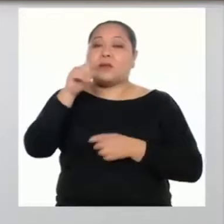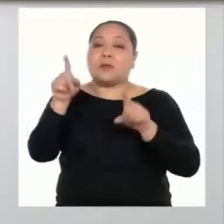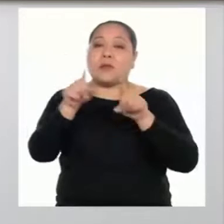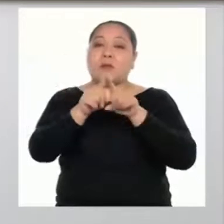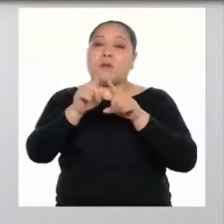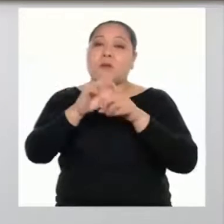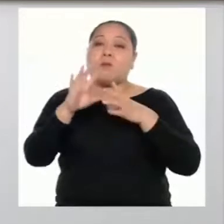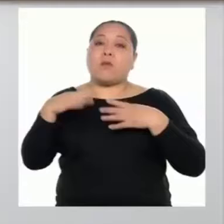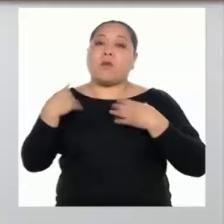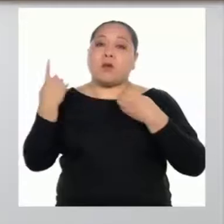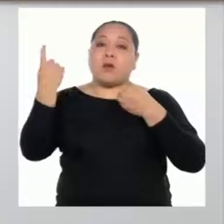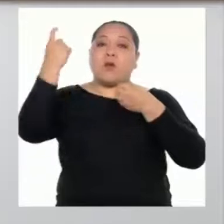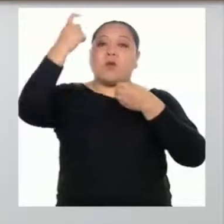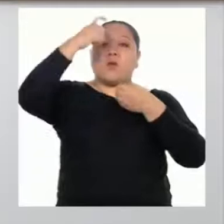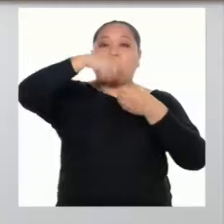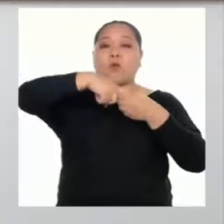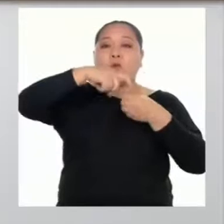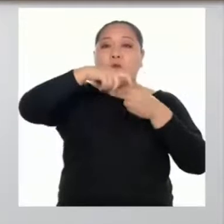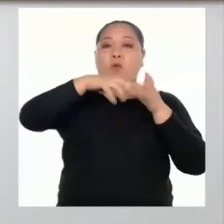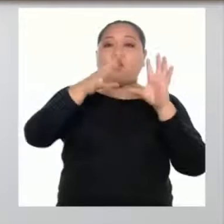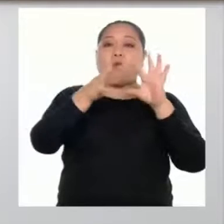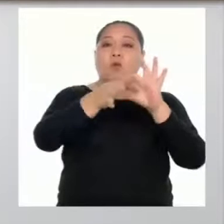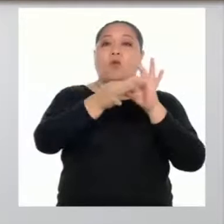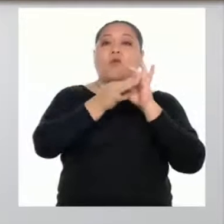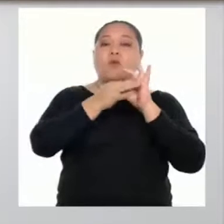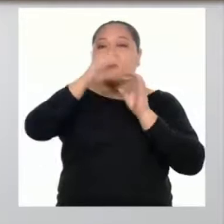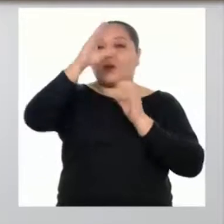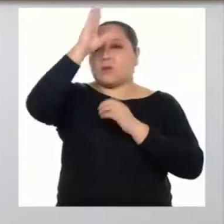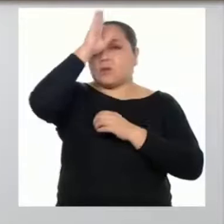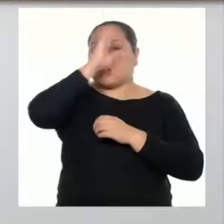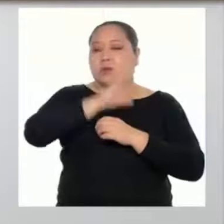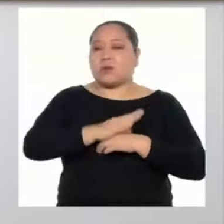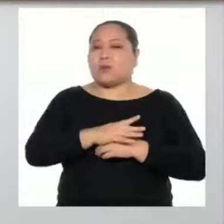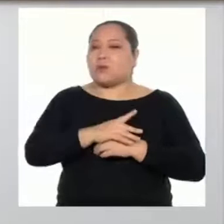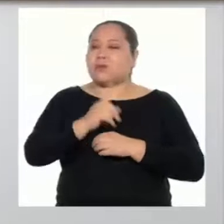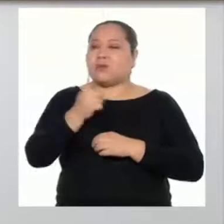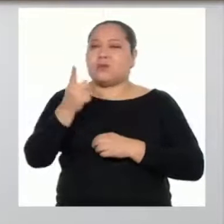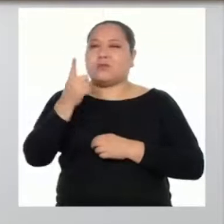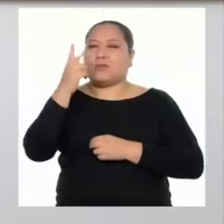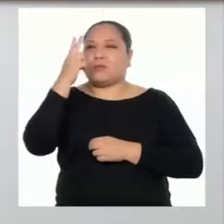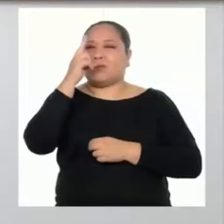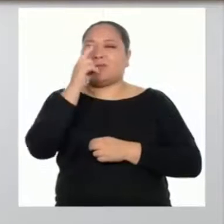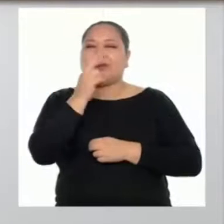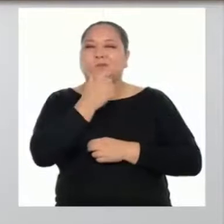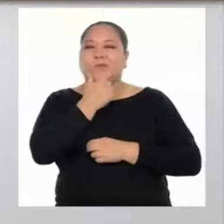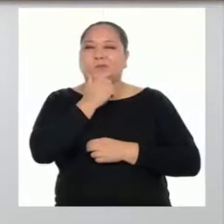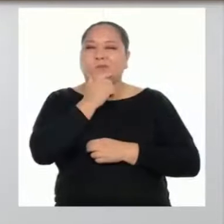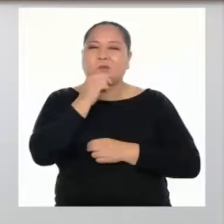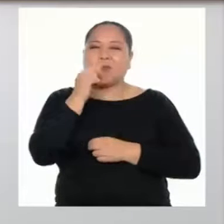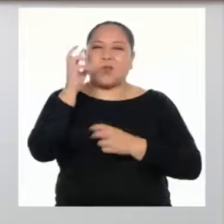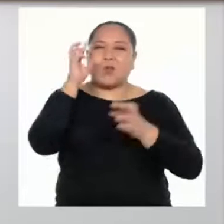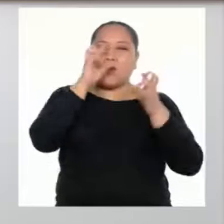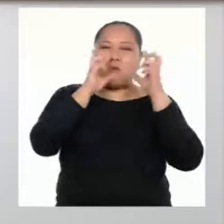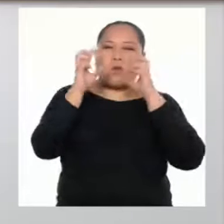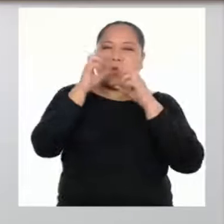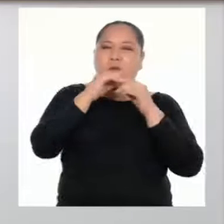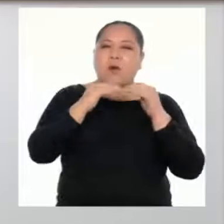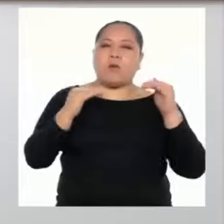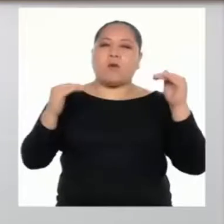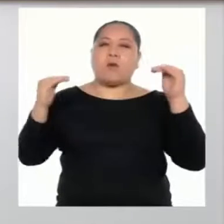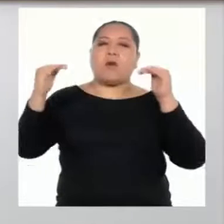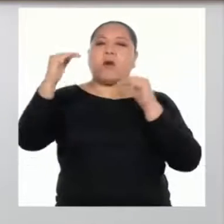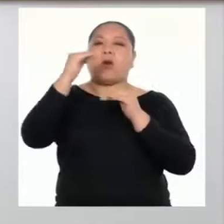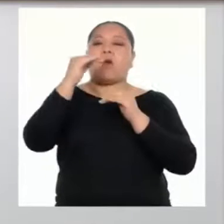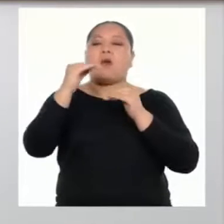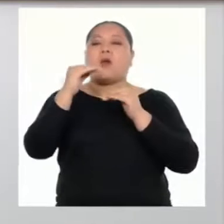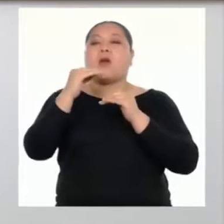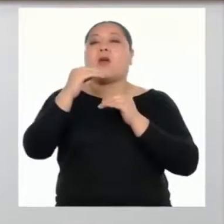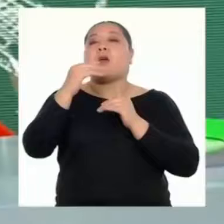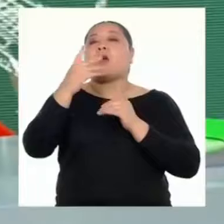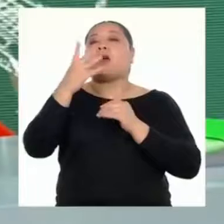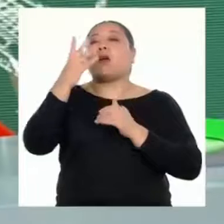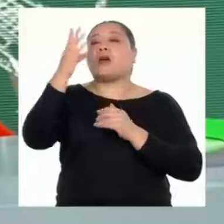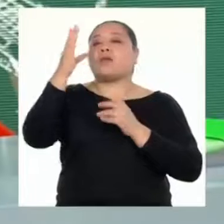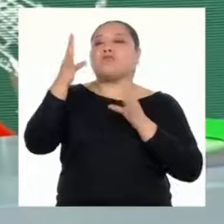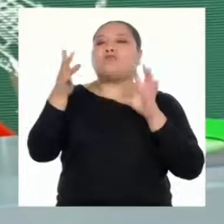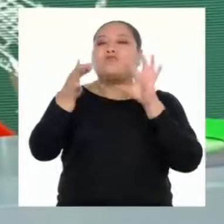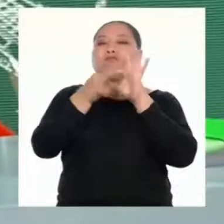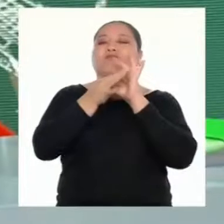también podían unirse a Dios cuestionaba la hegemonía masculina en el ámbito